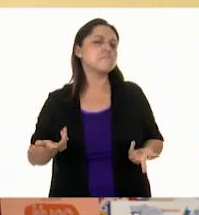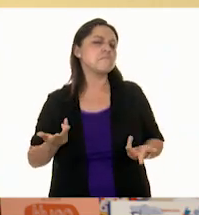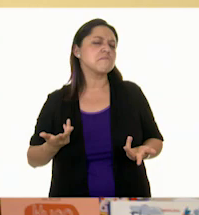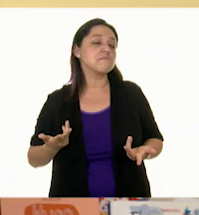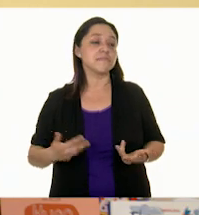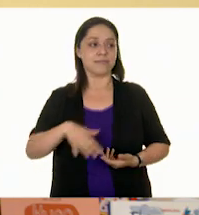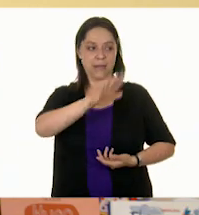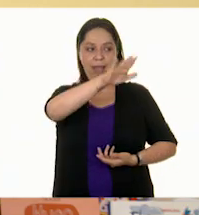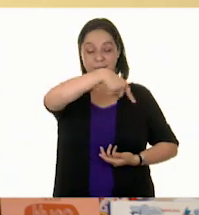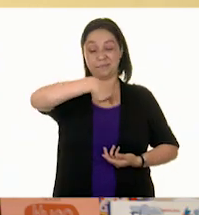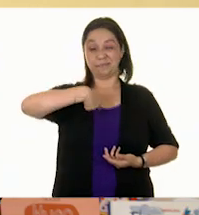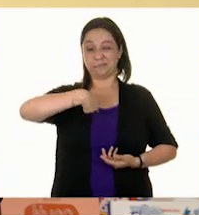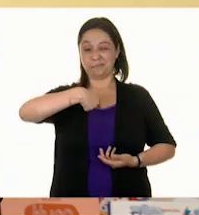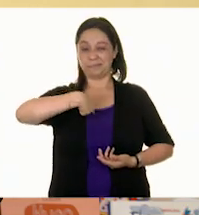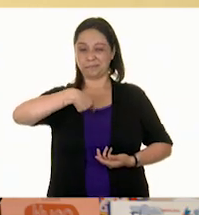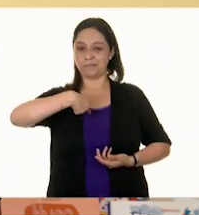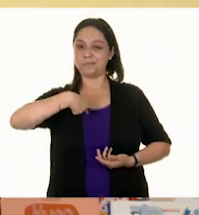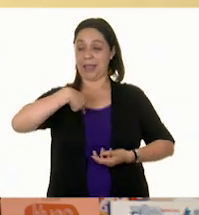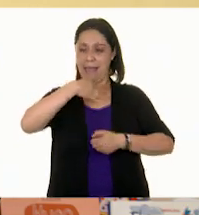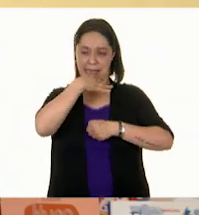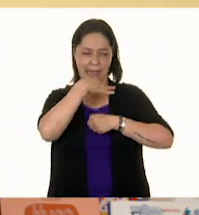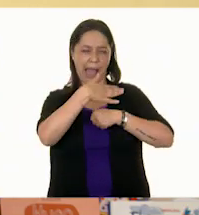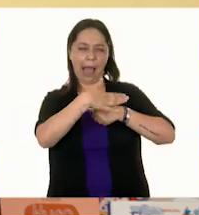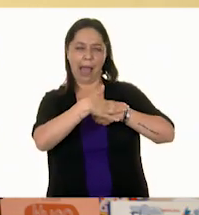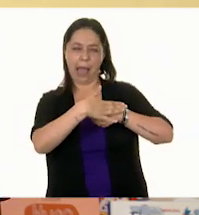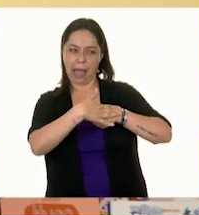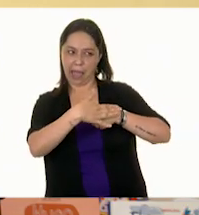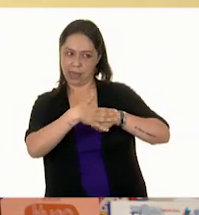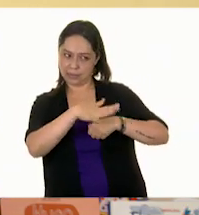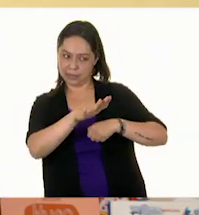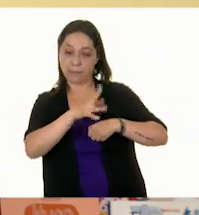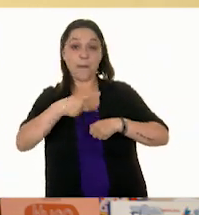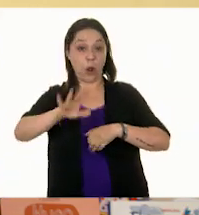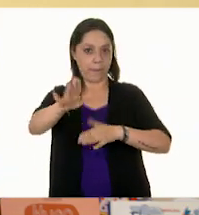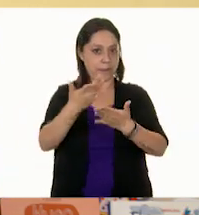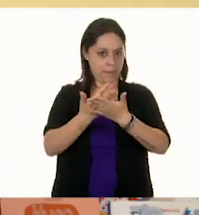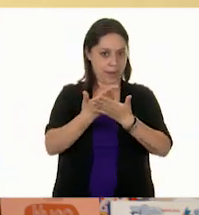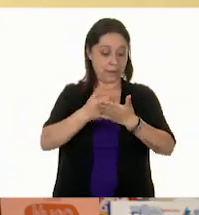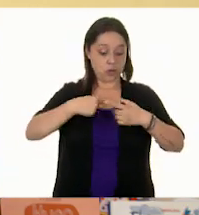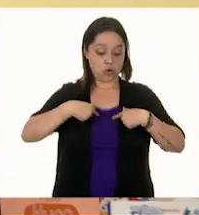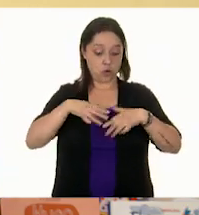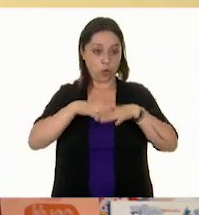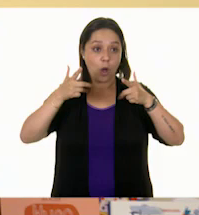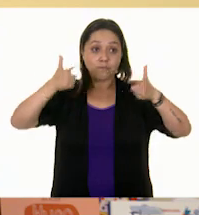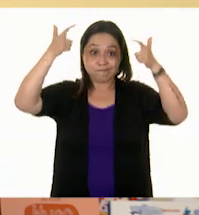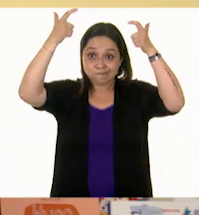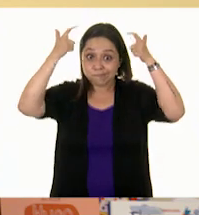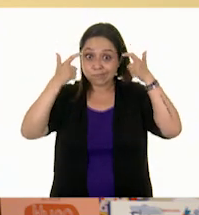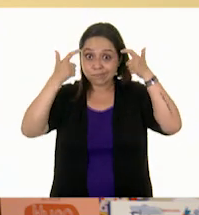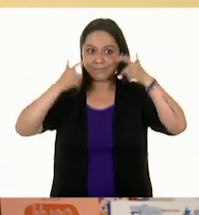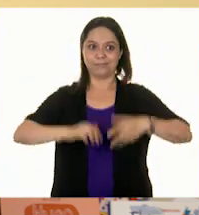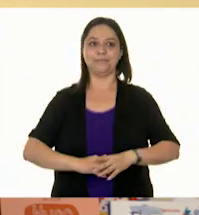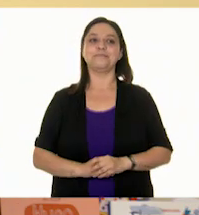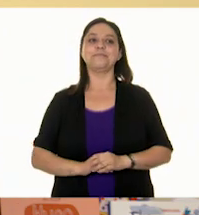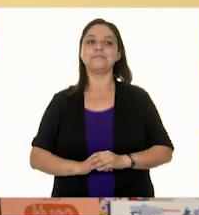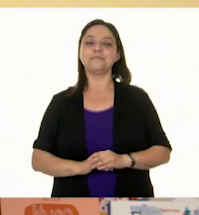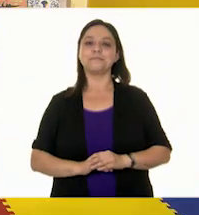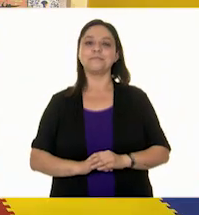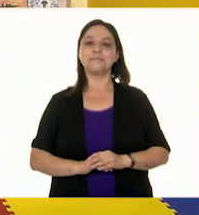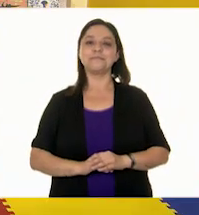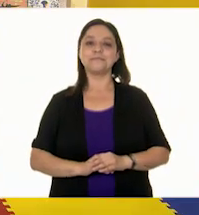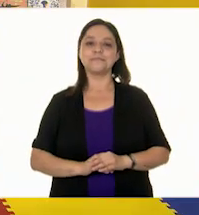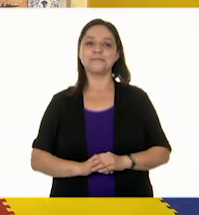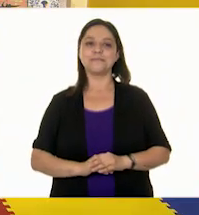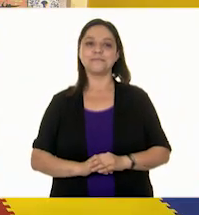Te voy a dar una pista, pero déjame pongo mi sombrero, permíteme. A ver.